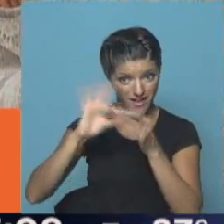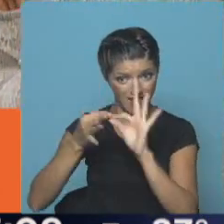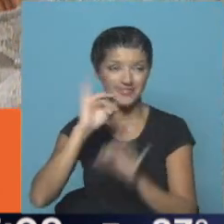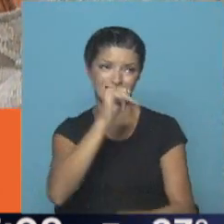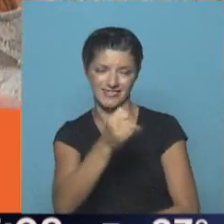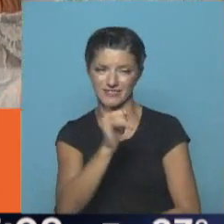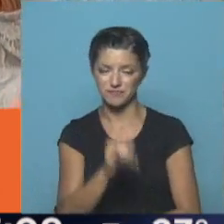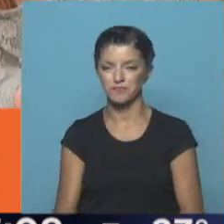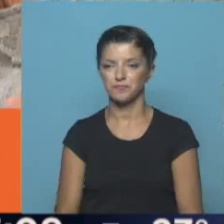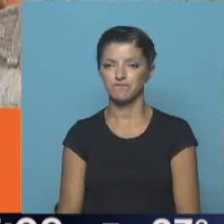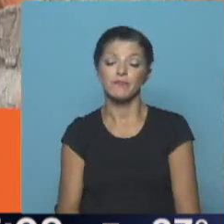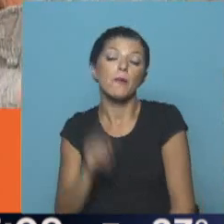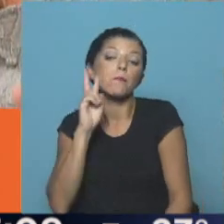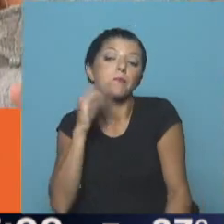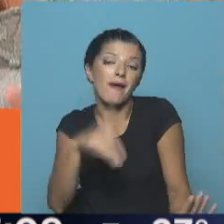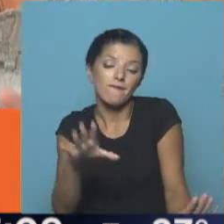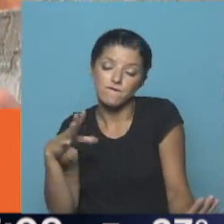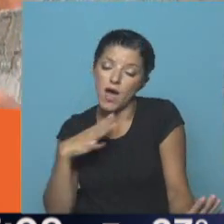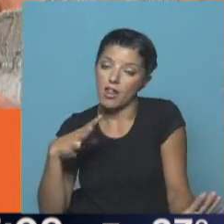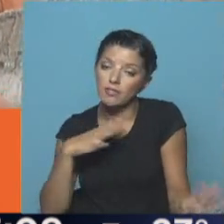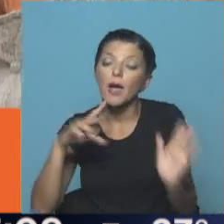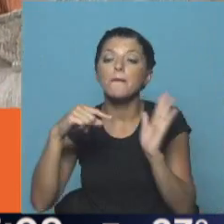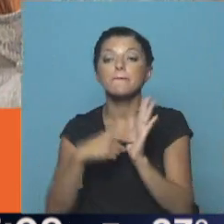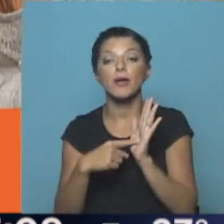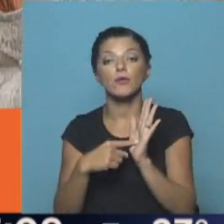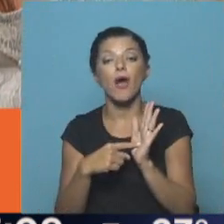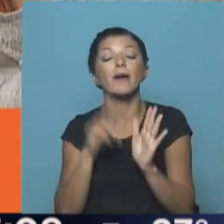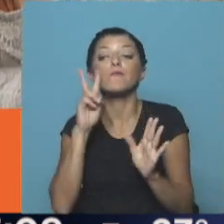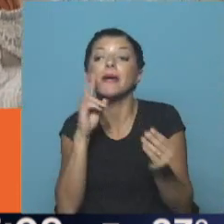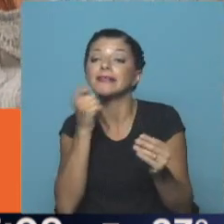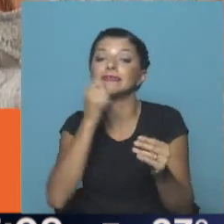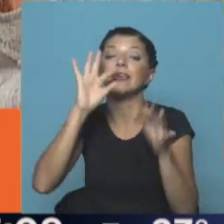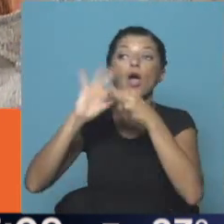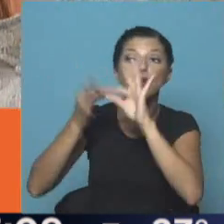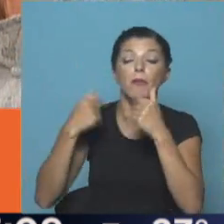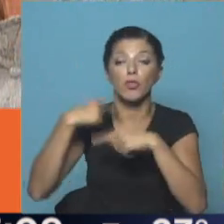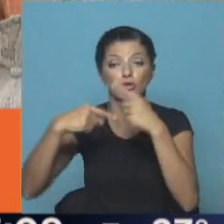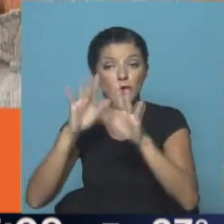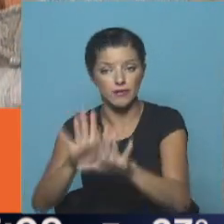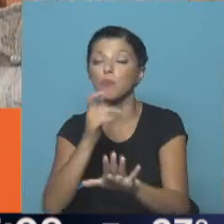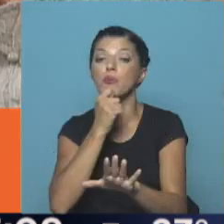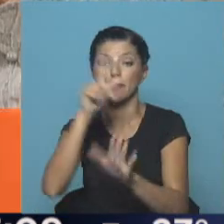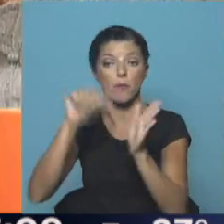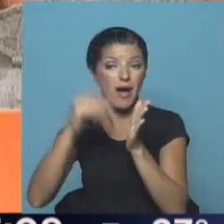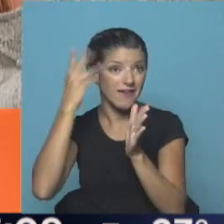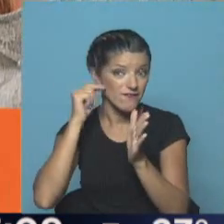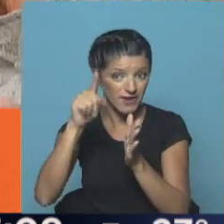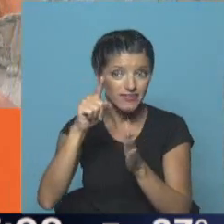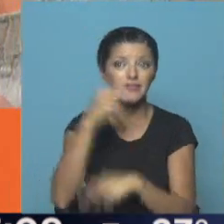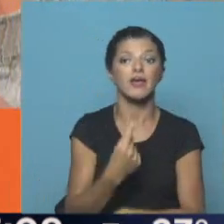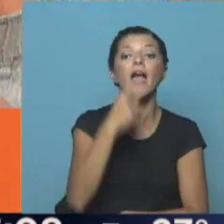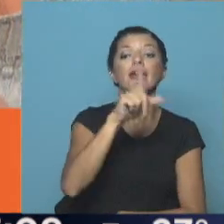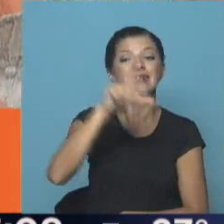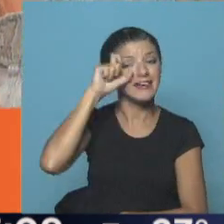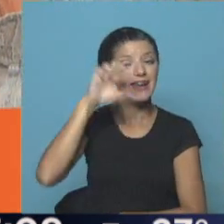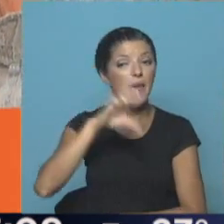Digamos, veremos, falta mucho. El tema es cuánto soporta Europa si hay un país como Francia y una Marine Le Pen que gana